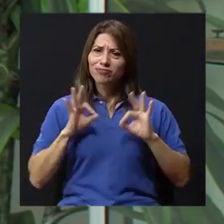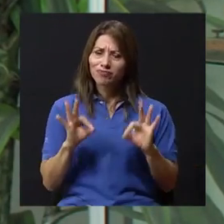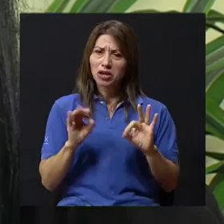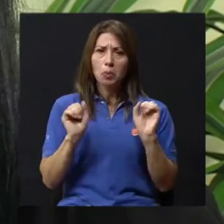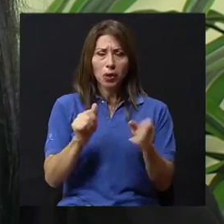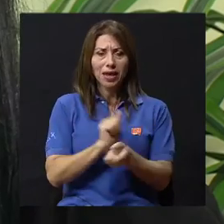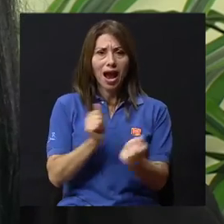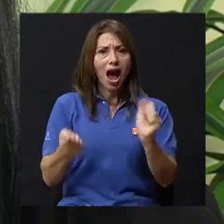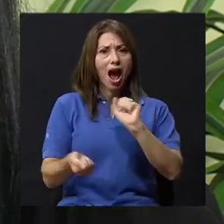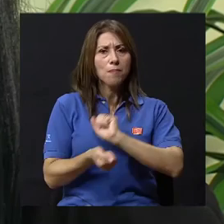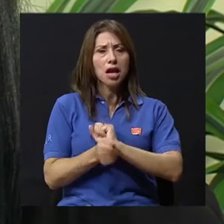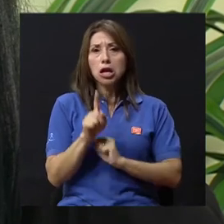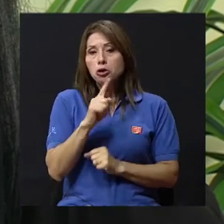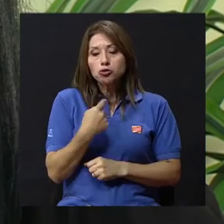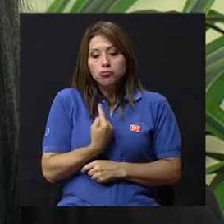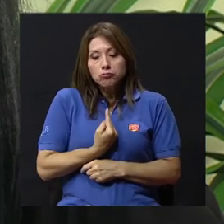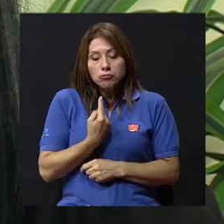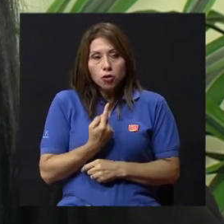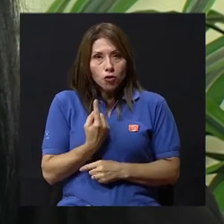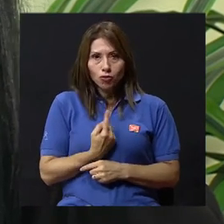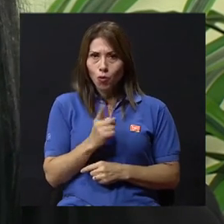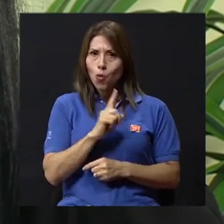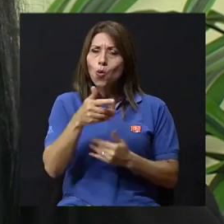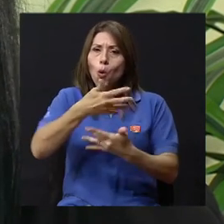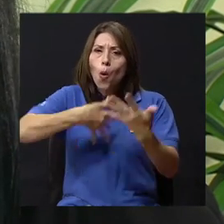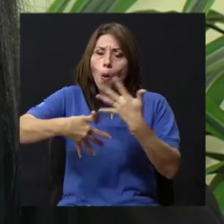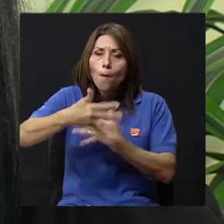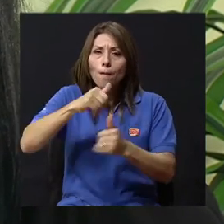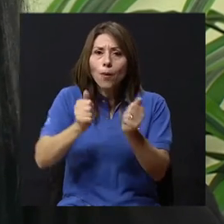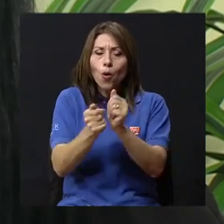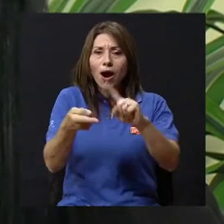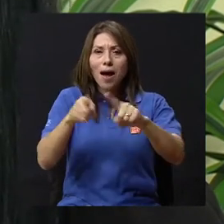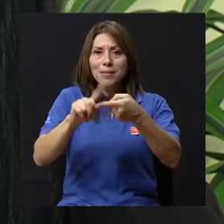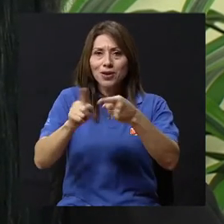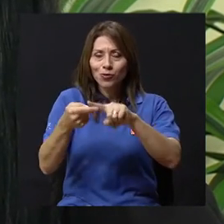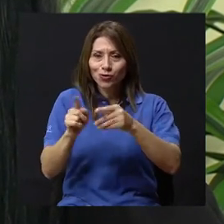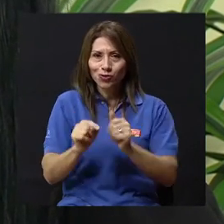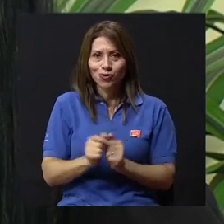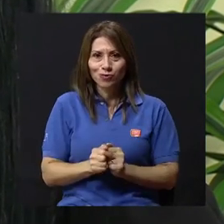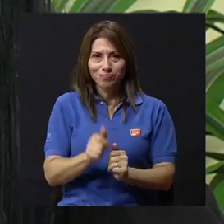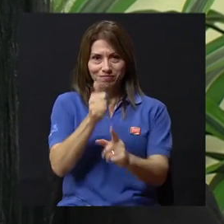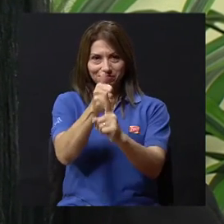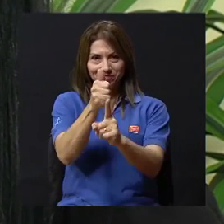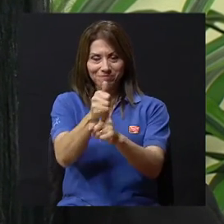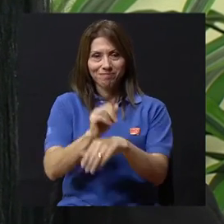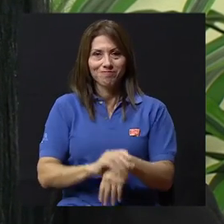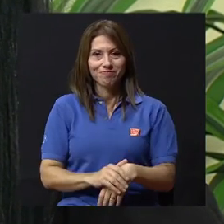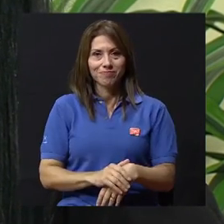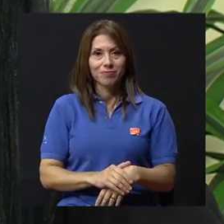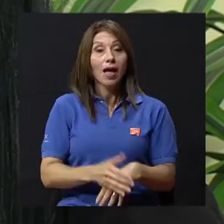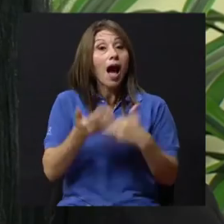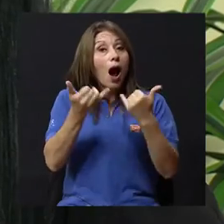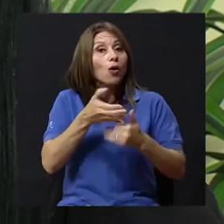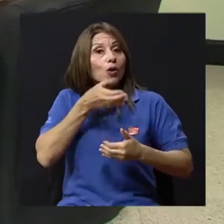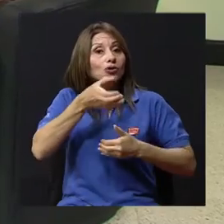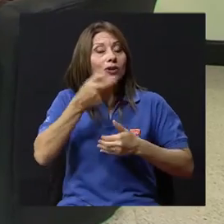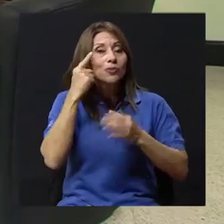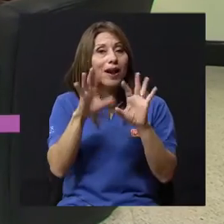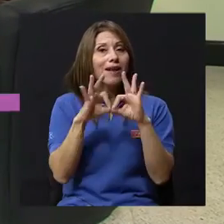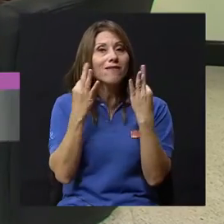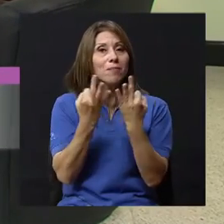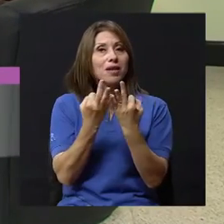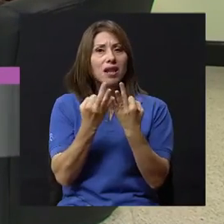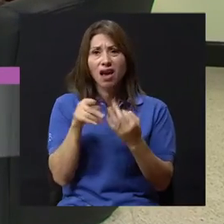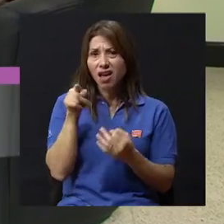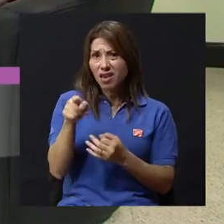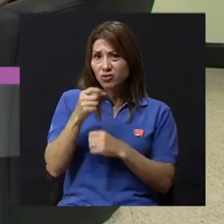posible. No se aísle, comparta con amigos, etc. Para los familiares, esto no es una enfermedad, no es